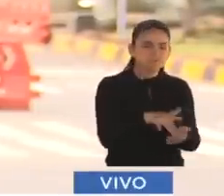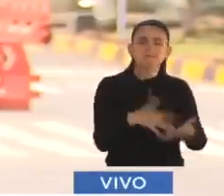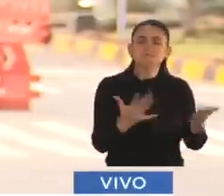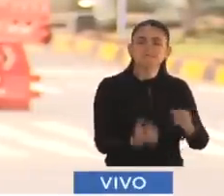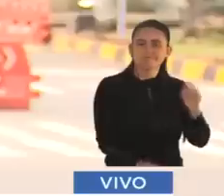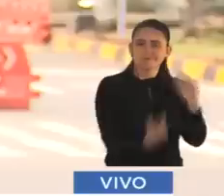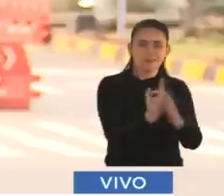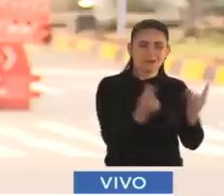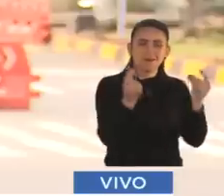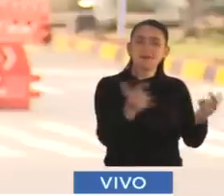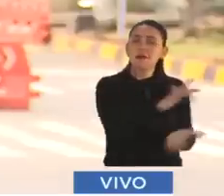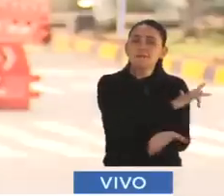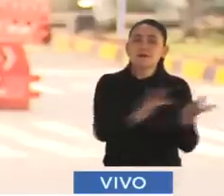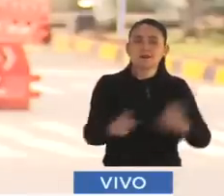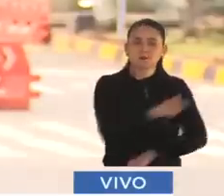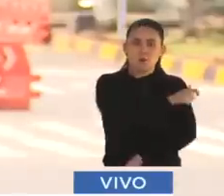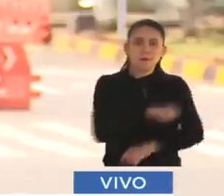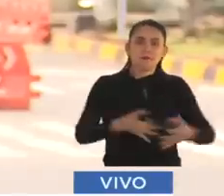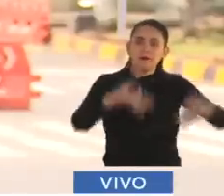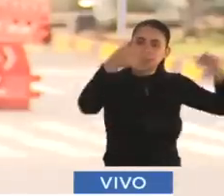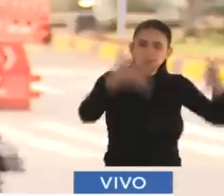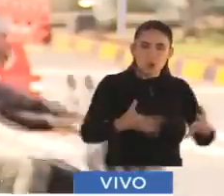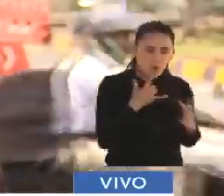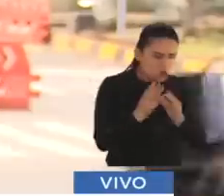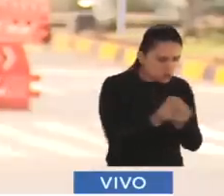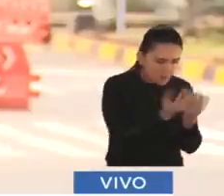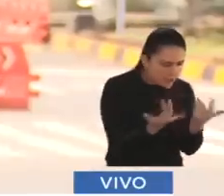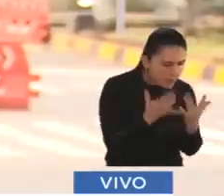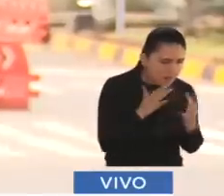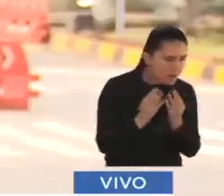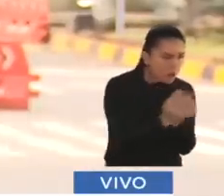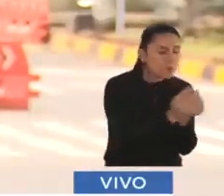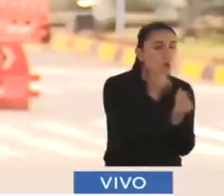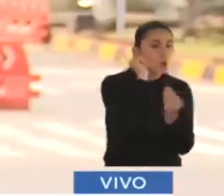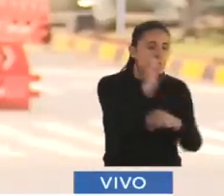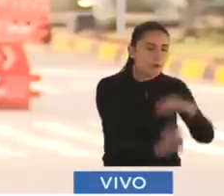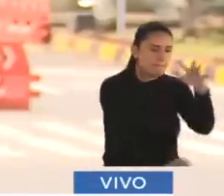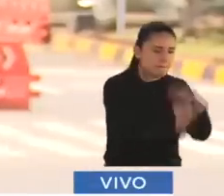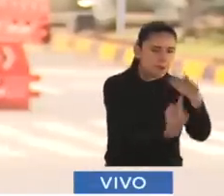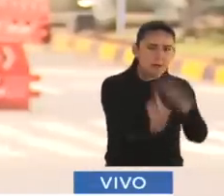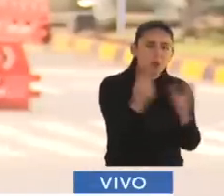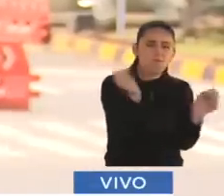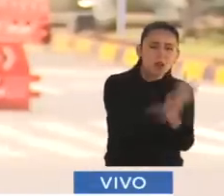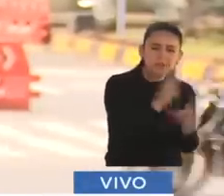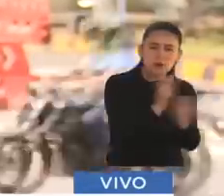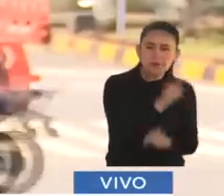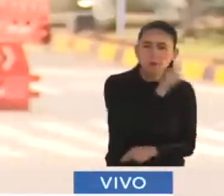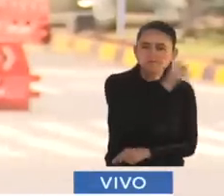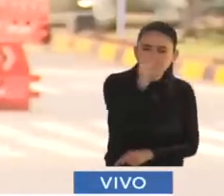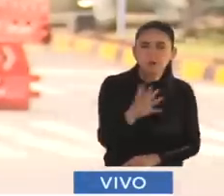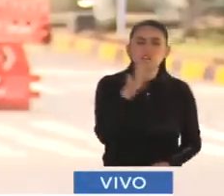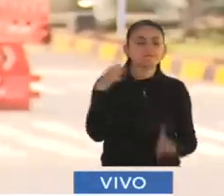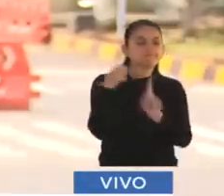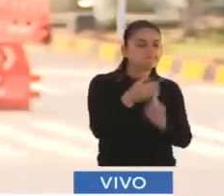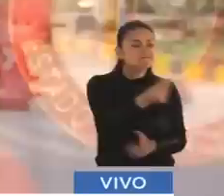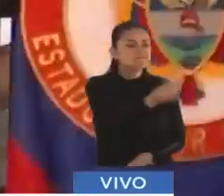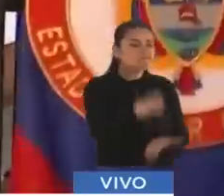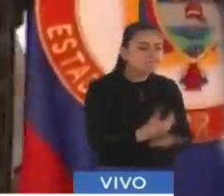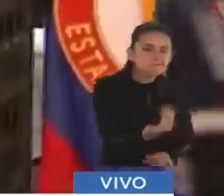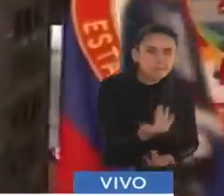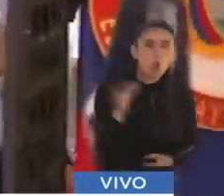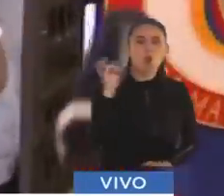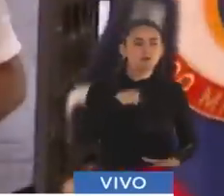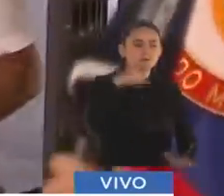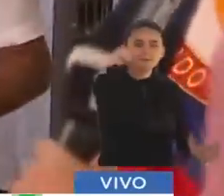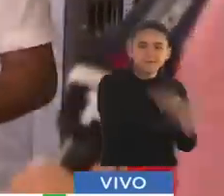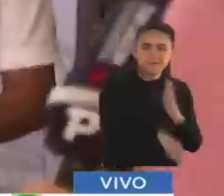de Seguridad por diferentes situaciones en alteración al orden público que se han presentado relacionadas con extorsiones, homicidios